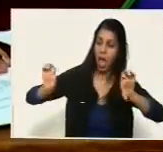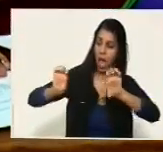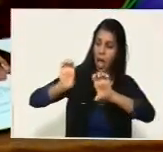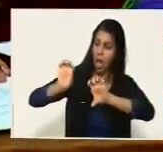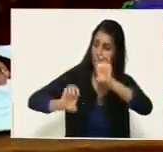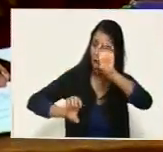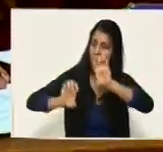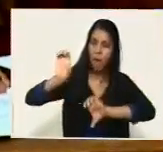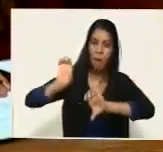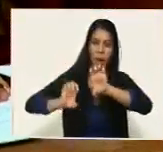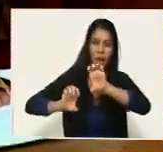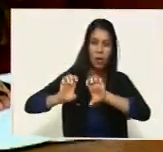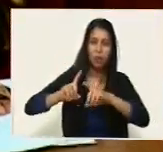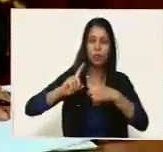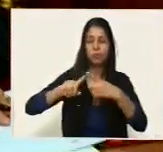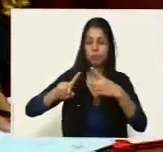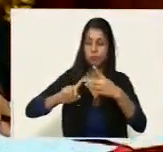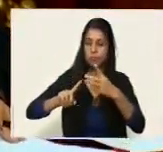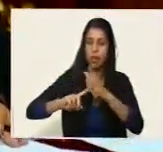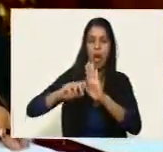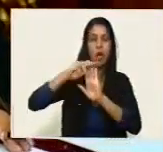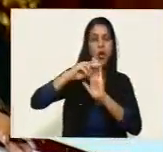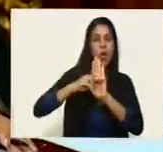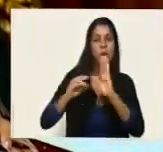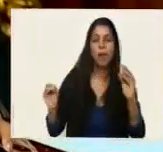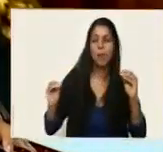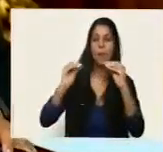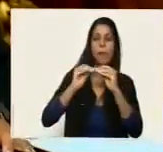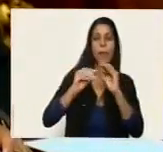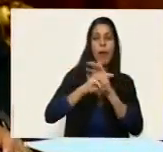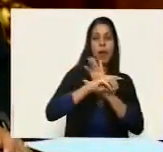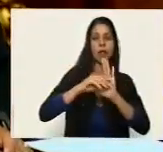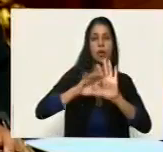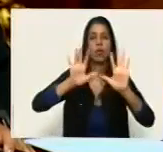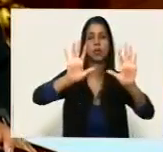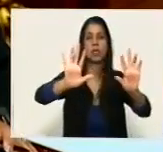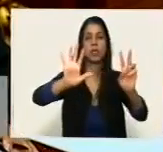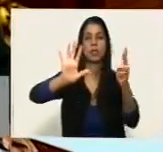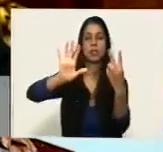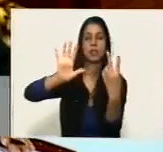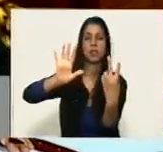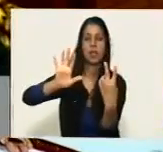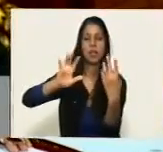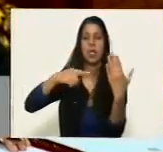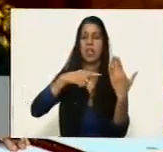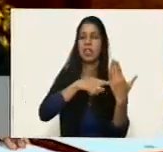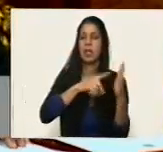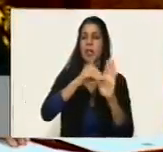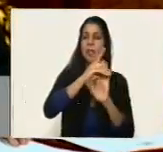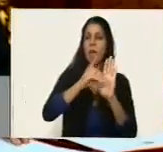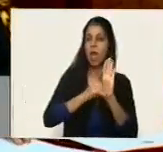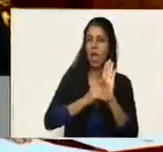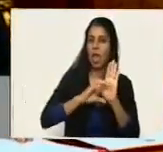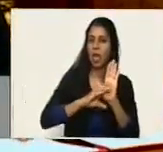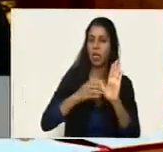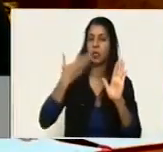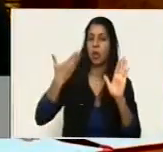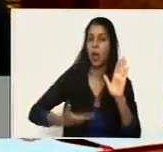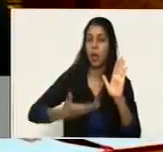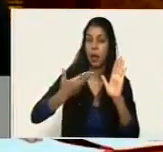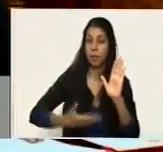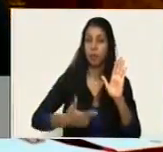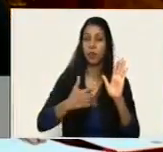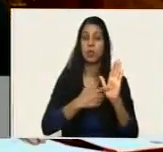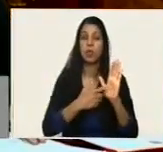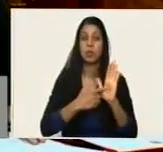de los parámetros previstos en el artículo 17 del decreto con rango, valor y fuerza de ley